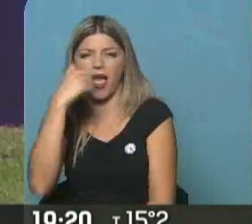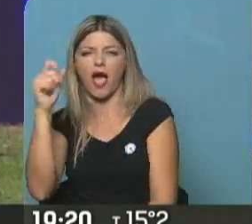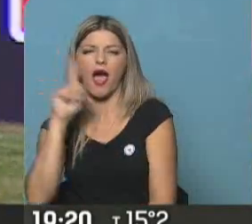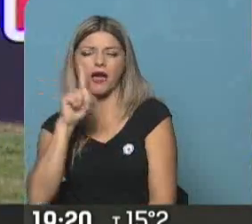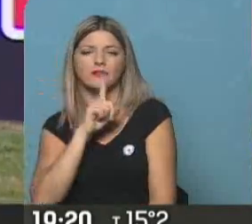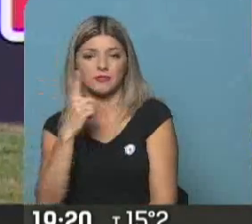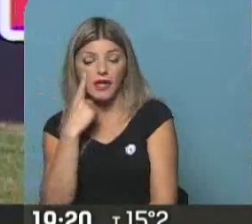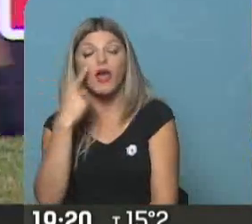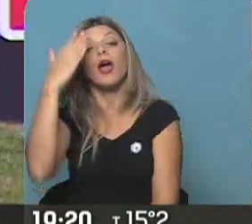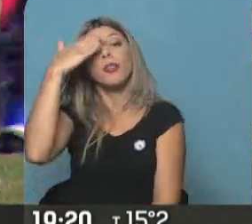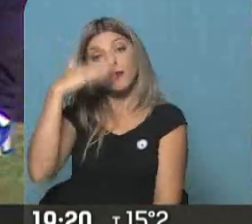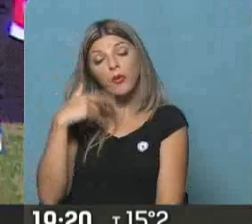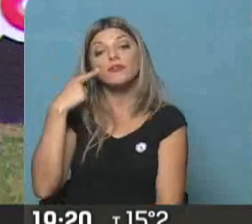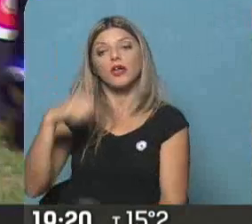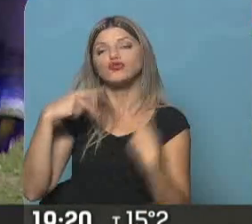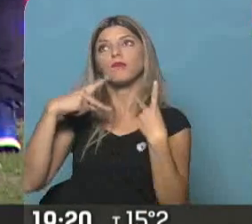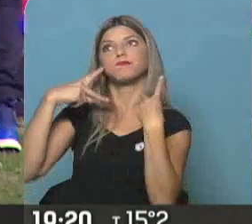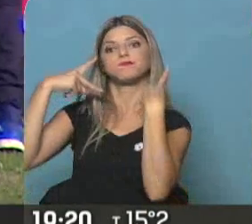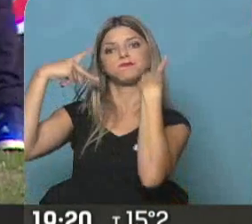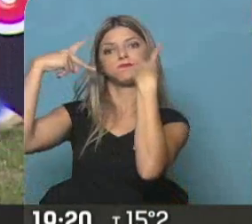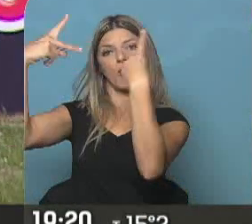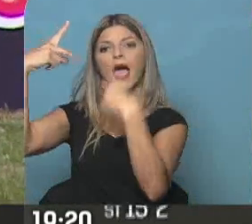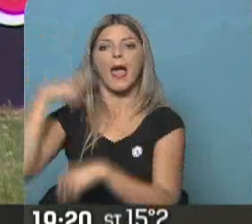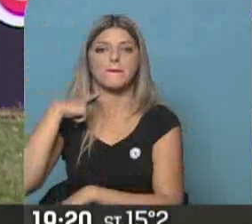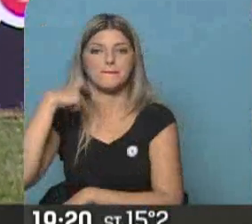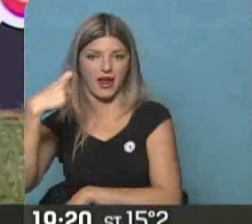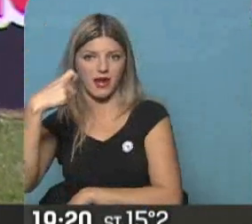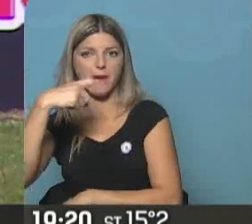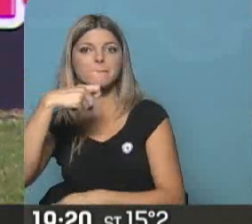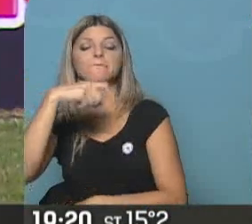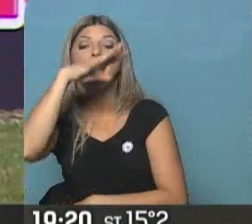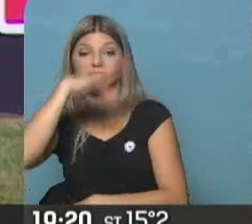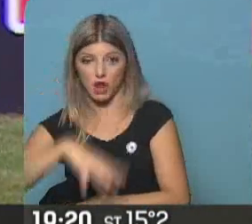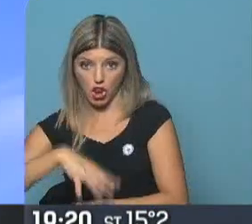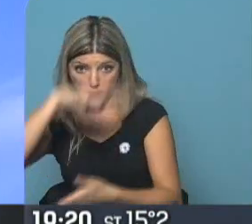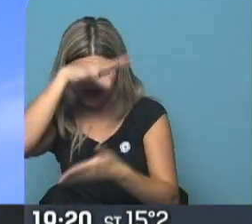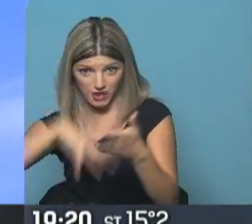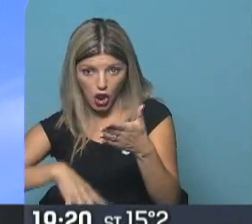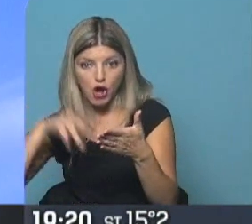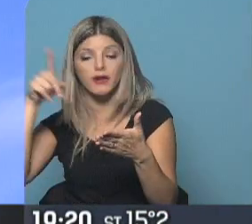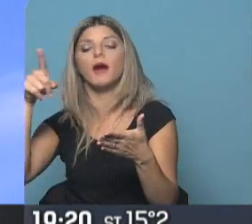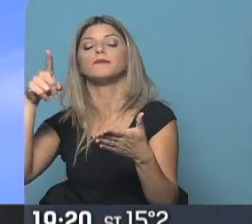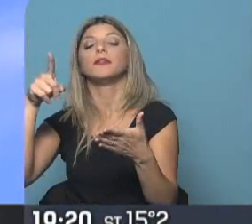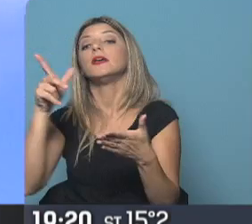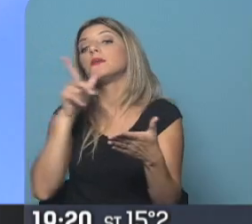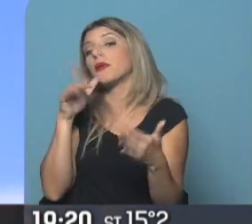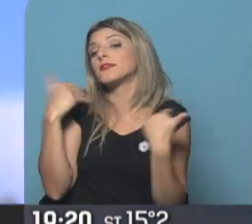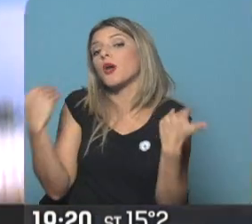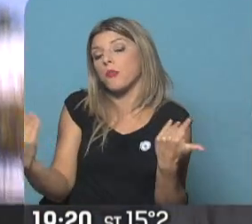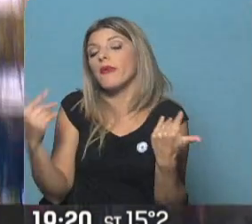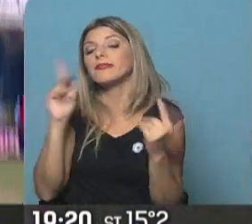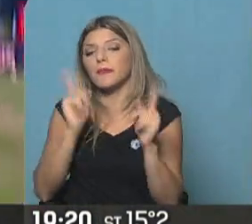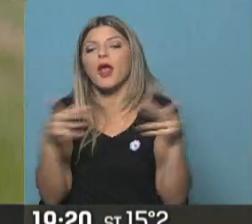a Europa, a España, a Barcelona más precisamente. En la agenda, aún sin confirmar, una posible visita al